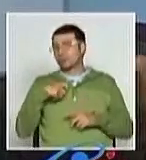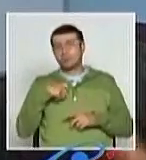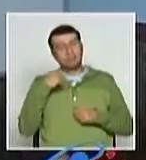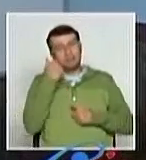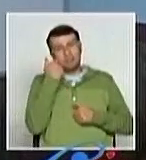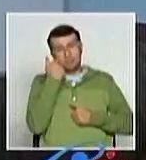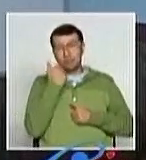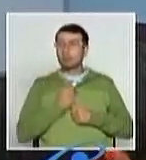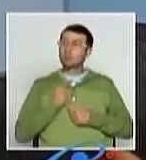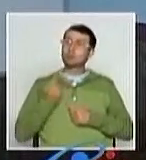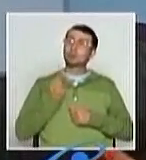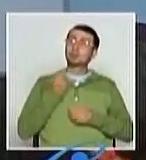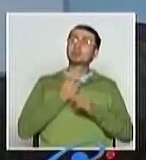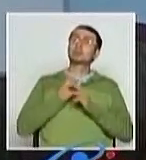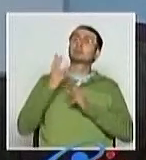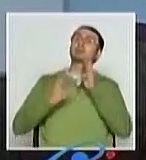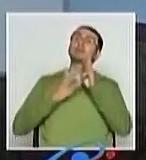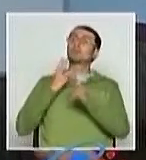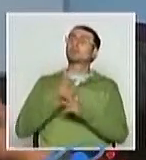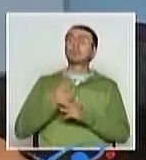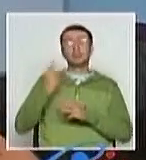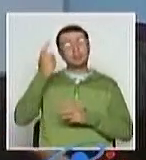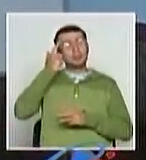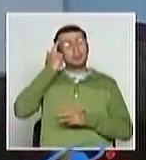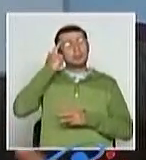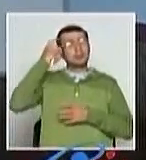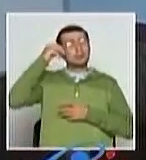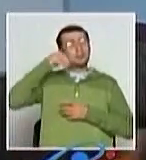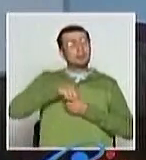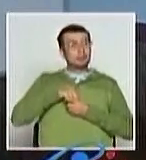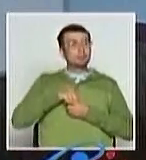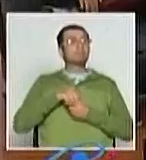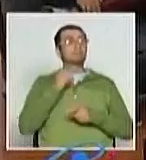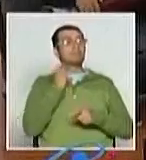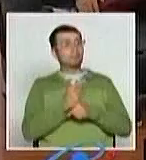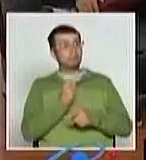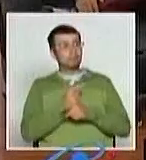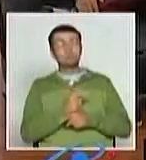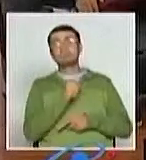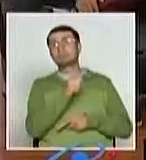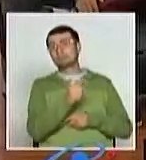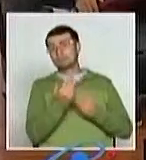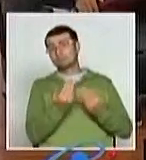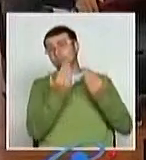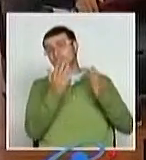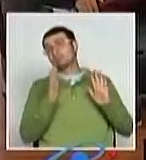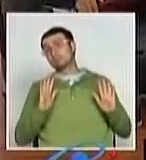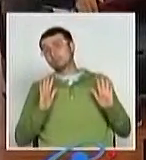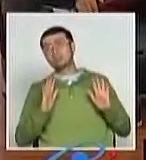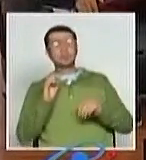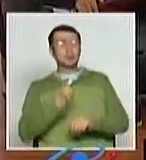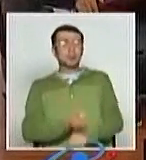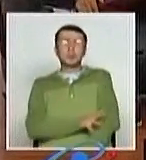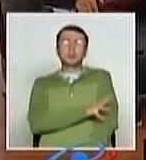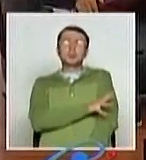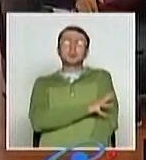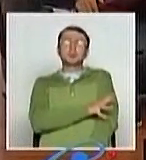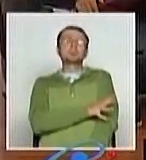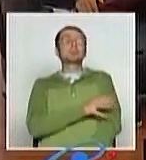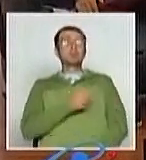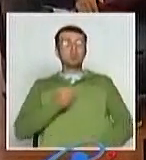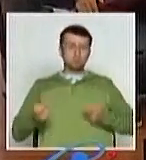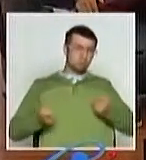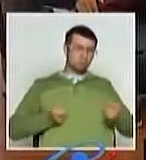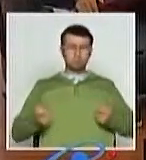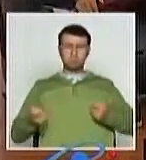lo único que necesitaba era que alguien la escuchara drct rojas caso clínico que las emociones nuevamente juegan aquí